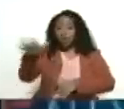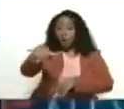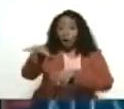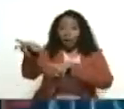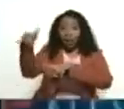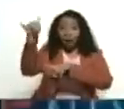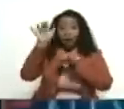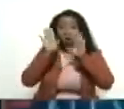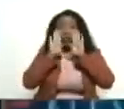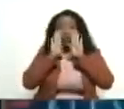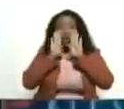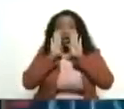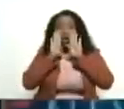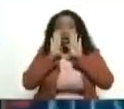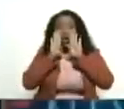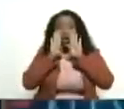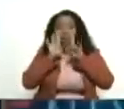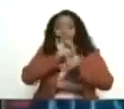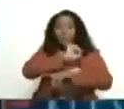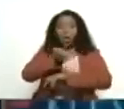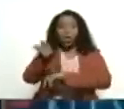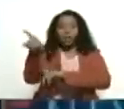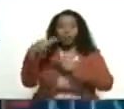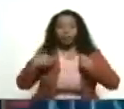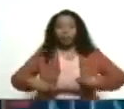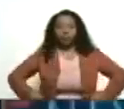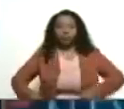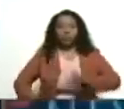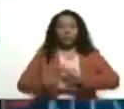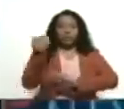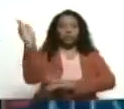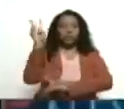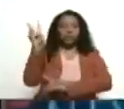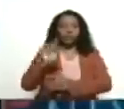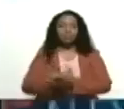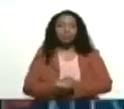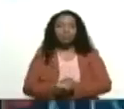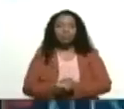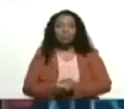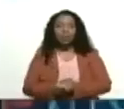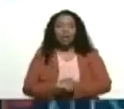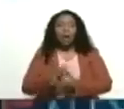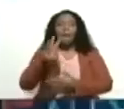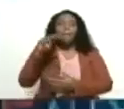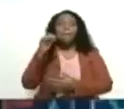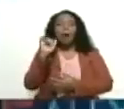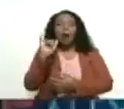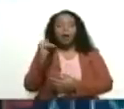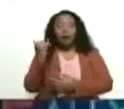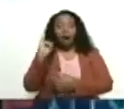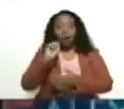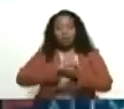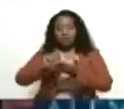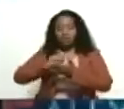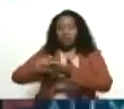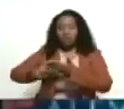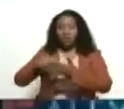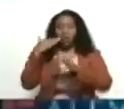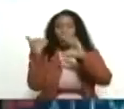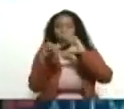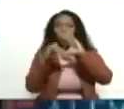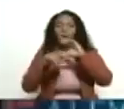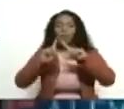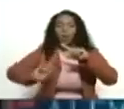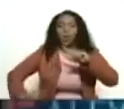confesado crímenes de lesa humanidad en contra de Venezuela. Mike Pompeo se escribió correos electrónicos con